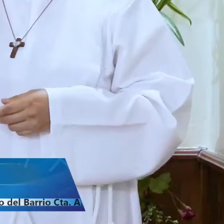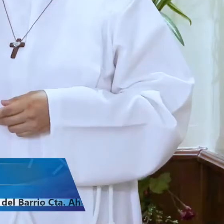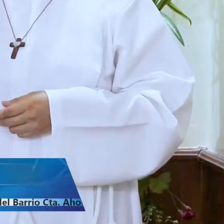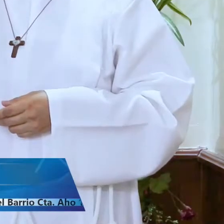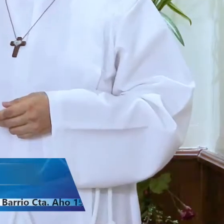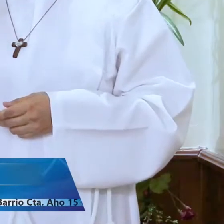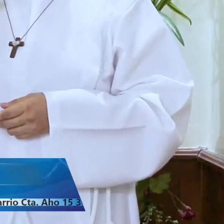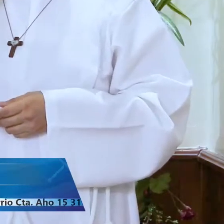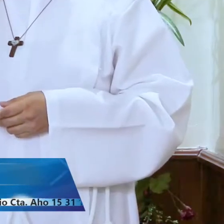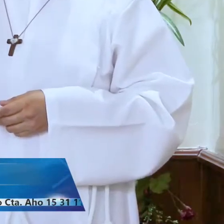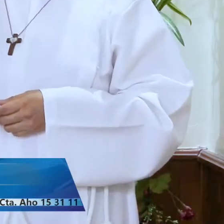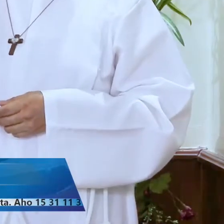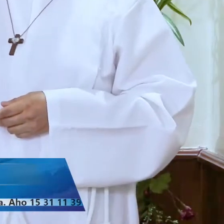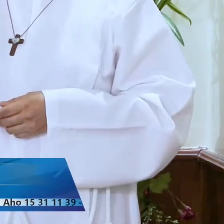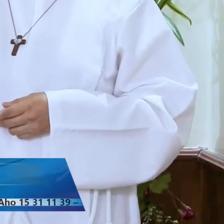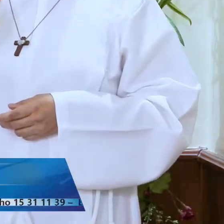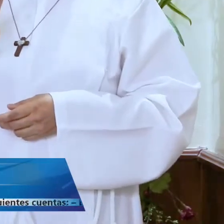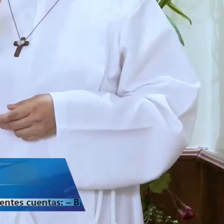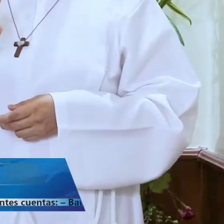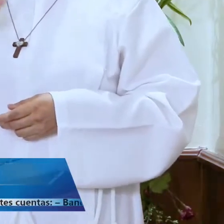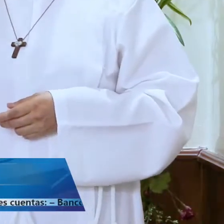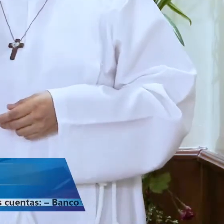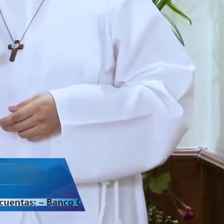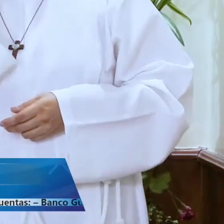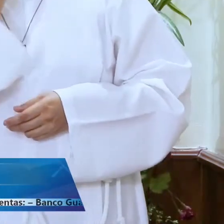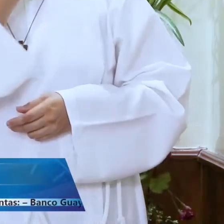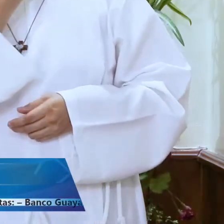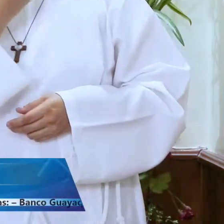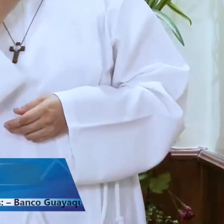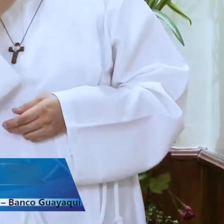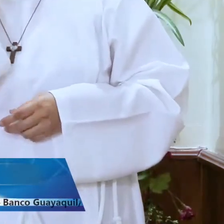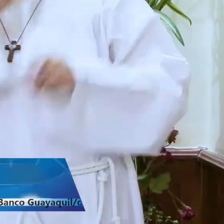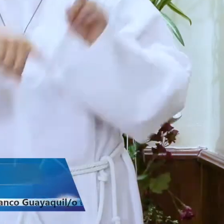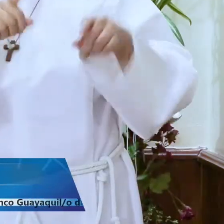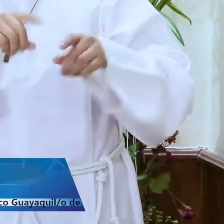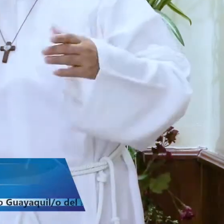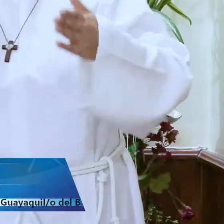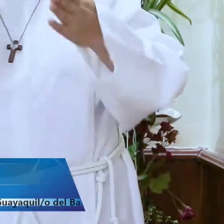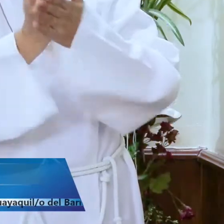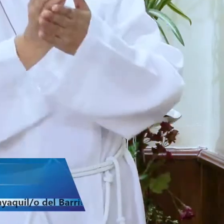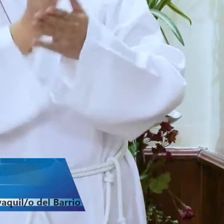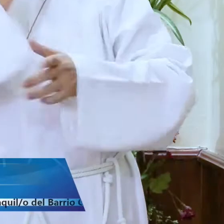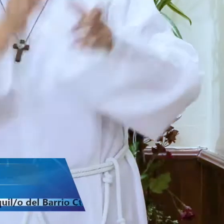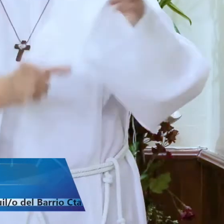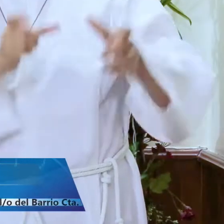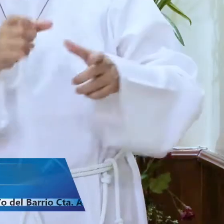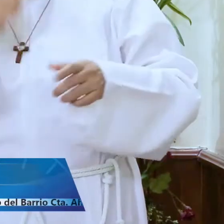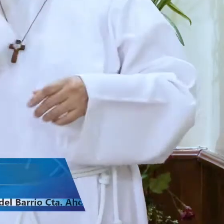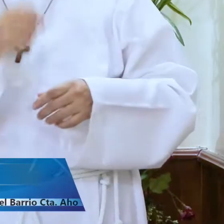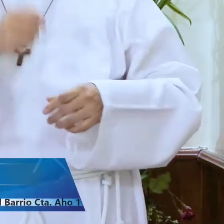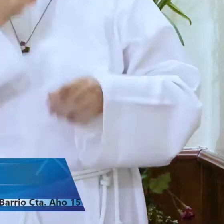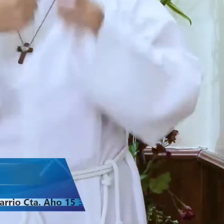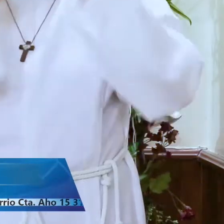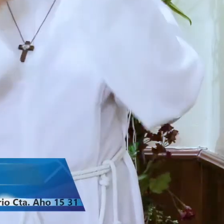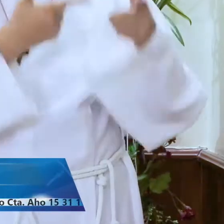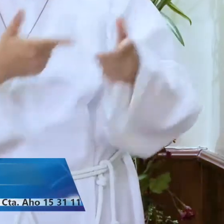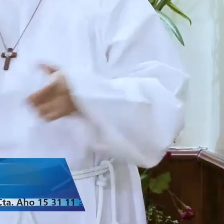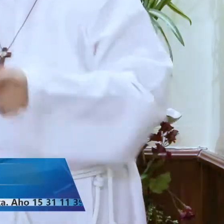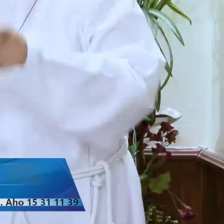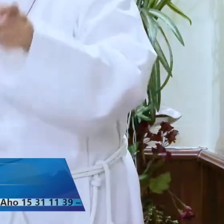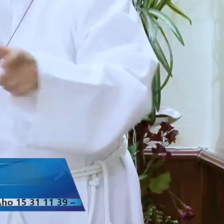de israel contra los pastores que apacienta a mi pueblo ustedes